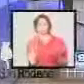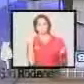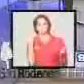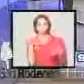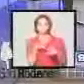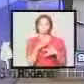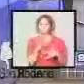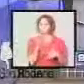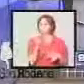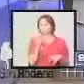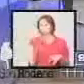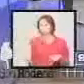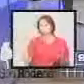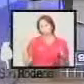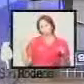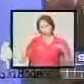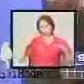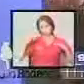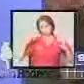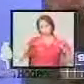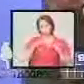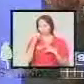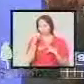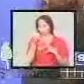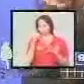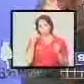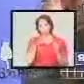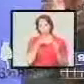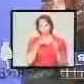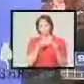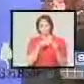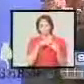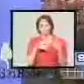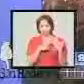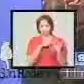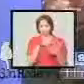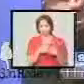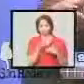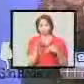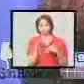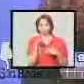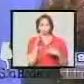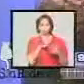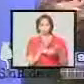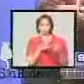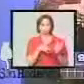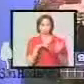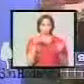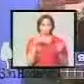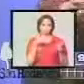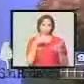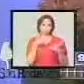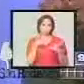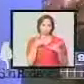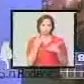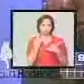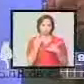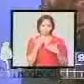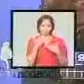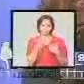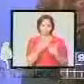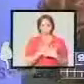no siempre, se trata, pero no siempre se puede controlar todo, que es la parte que quizás el señor ahora